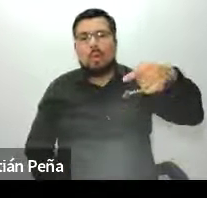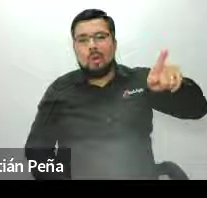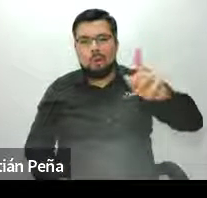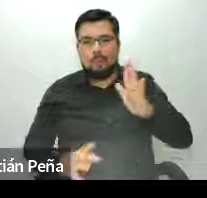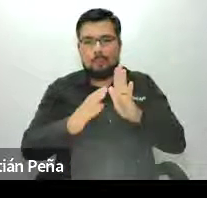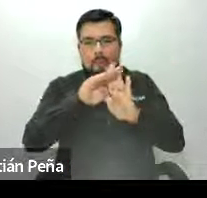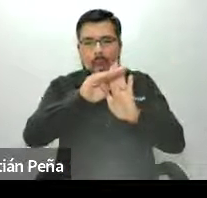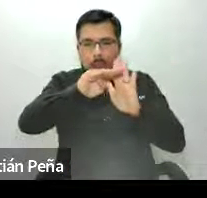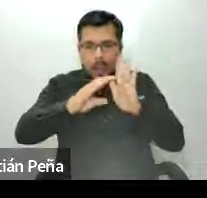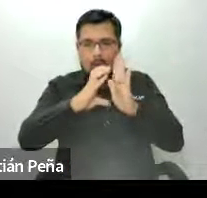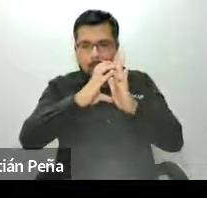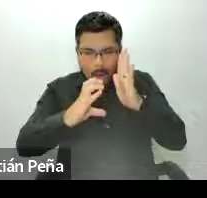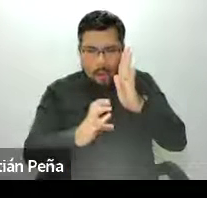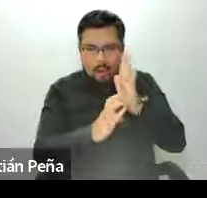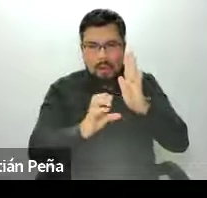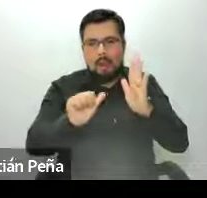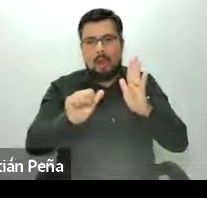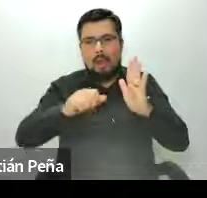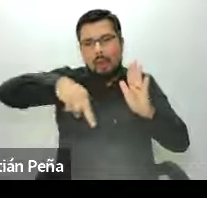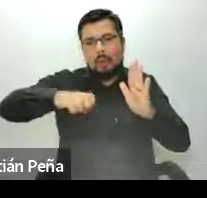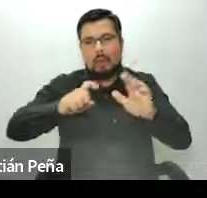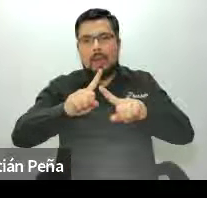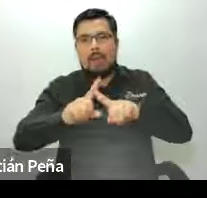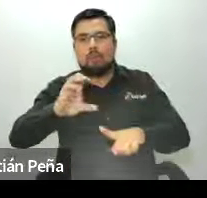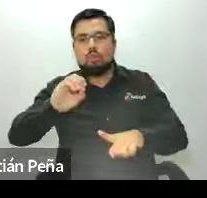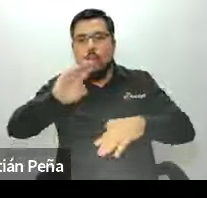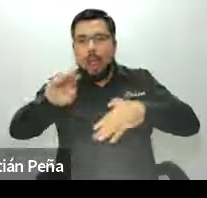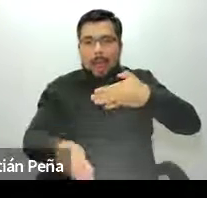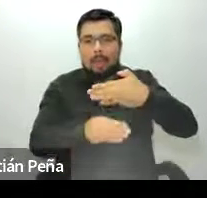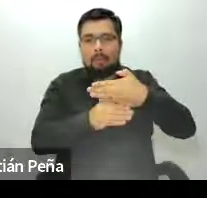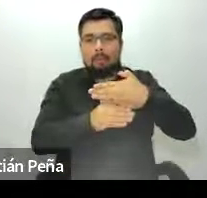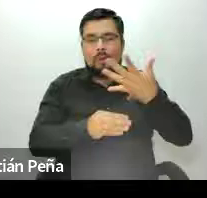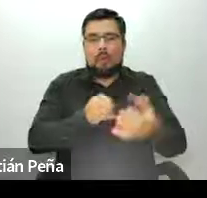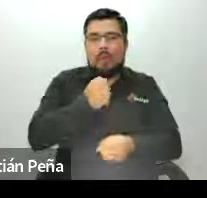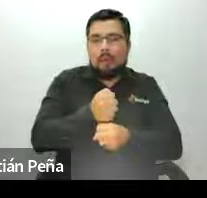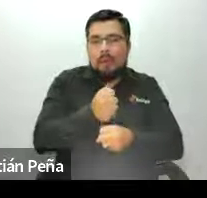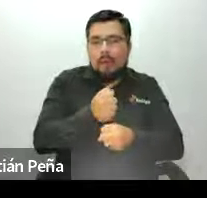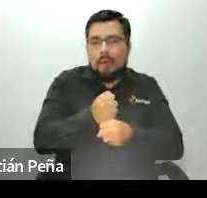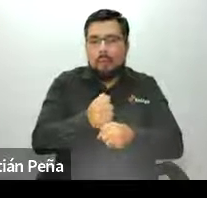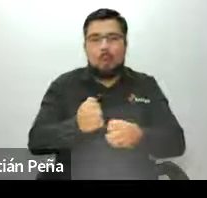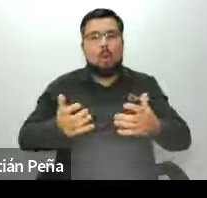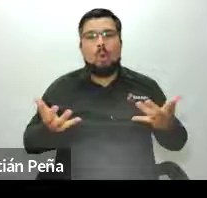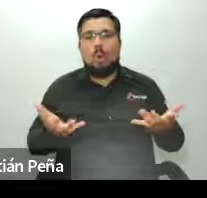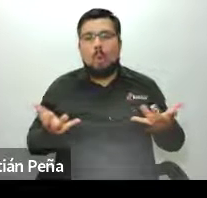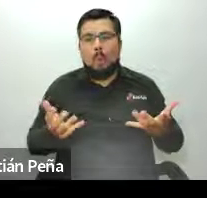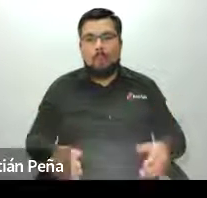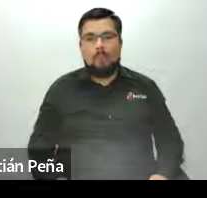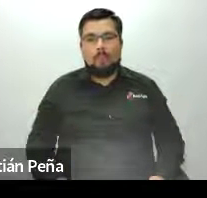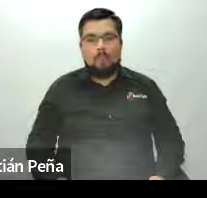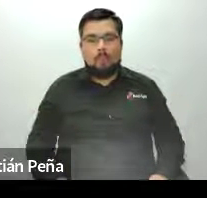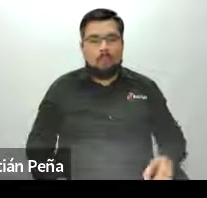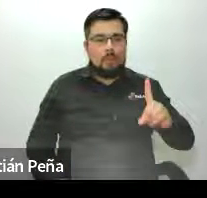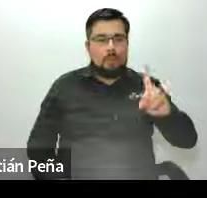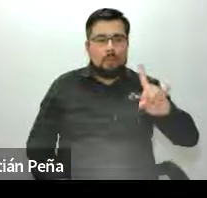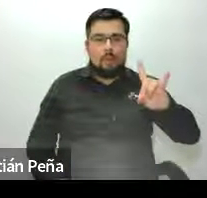que sepan que hicimos algunos anexos donde trabajamos sobre cómo relacionar el DUA,